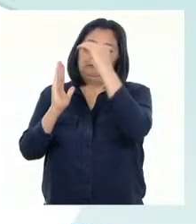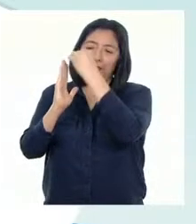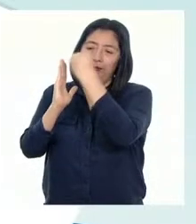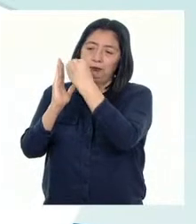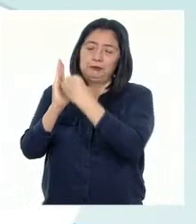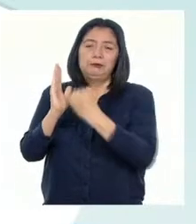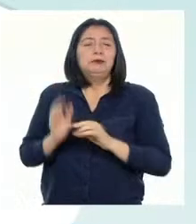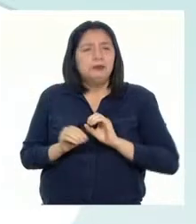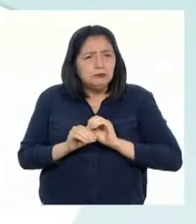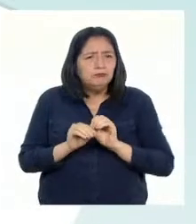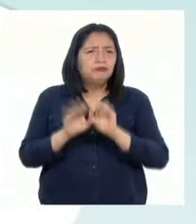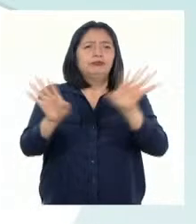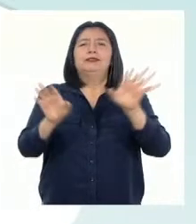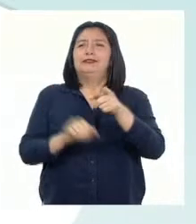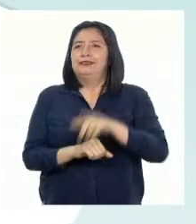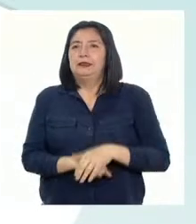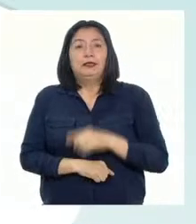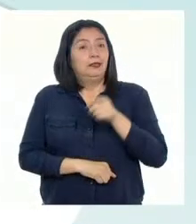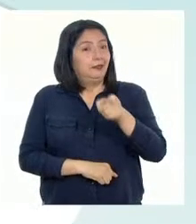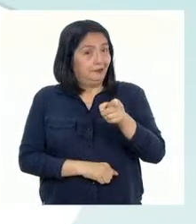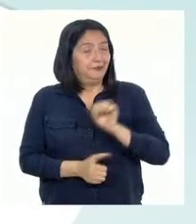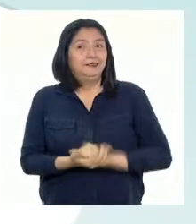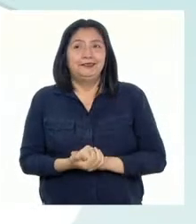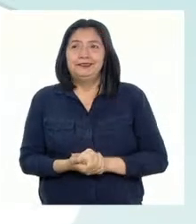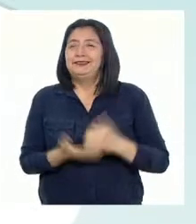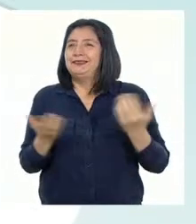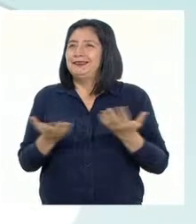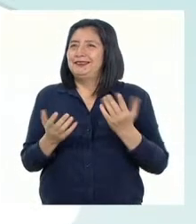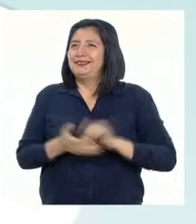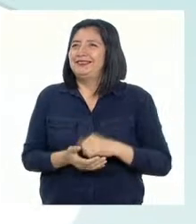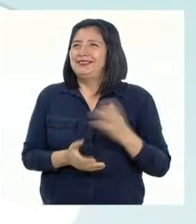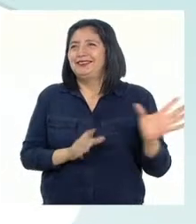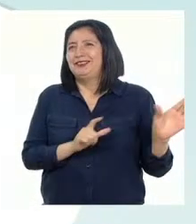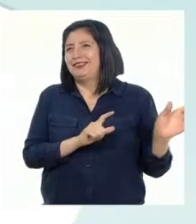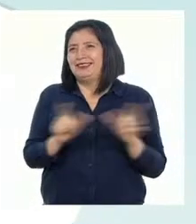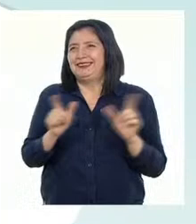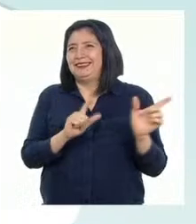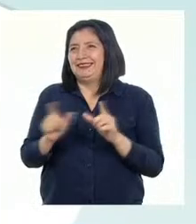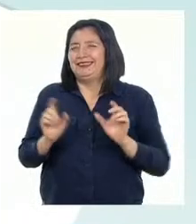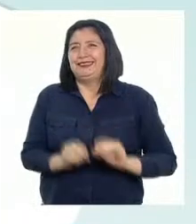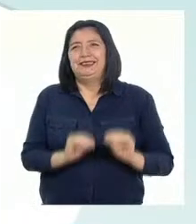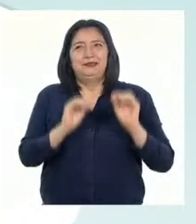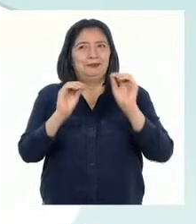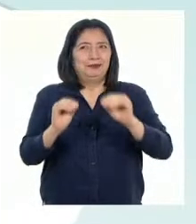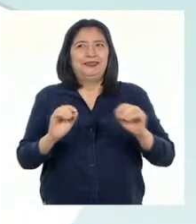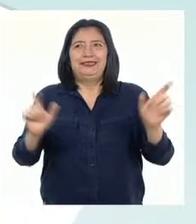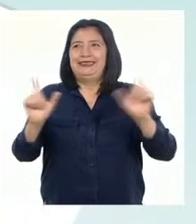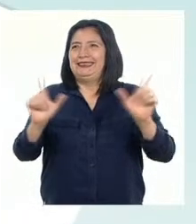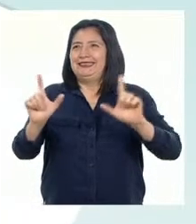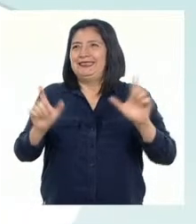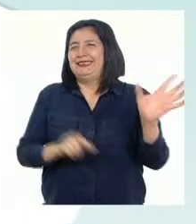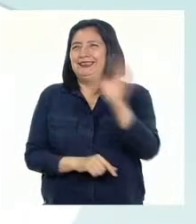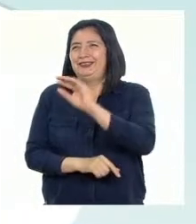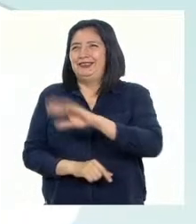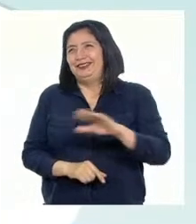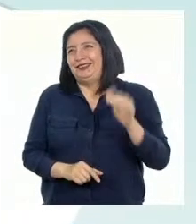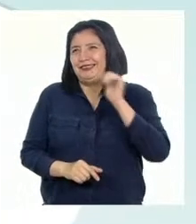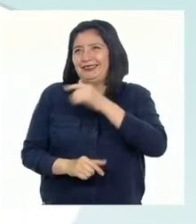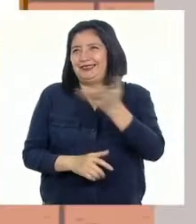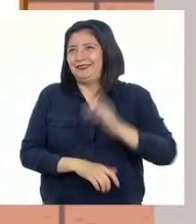emitidos. ¡Wow! Ahí es donde se pone todo listo para colocarlos en la tele de todas y